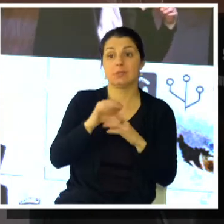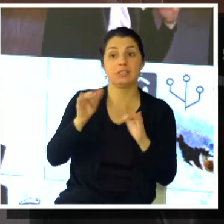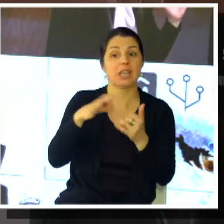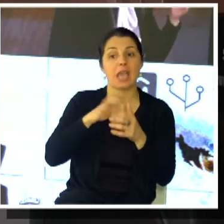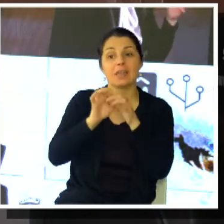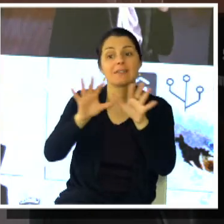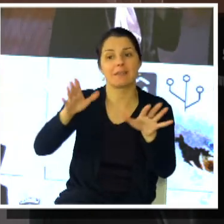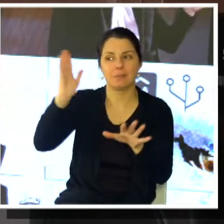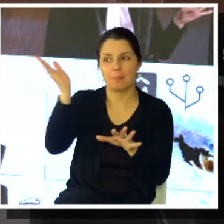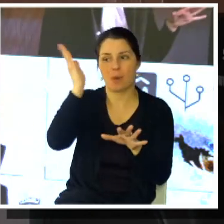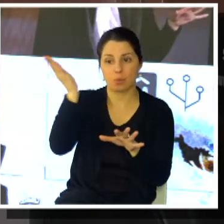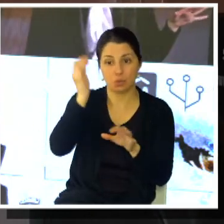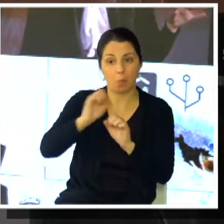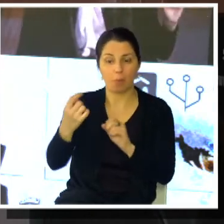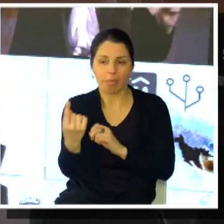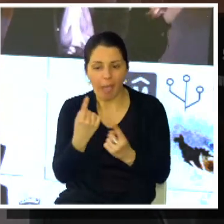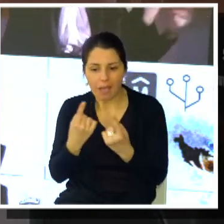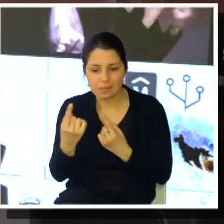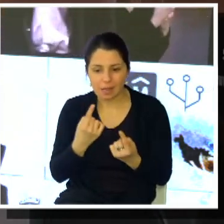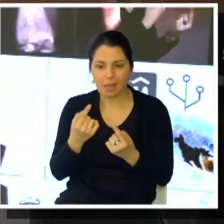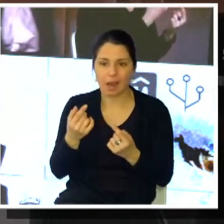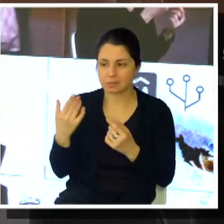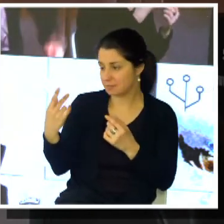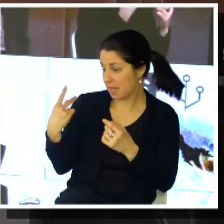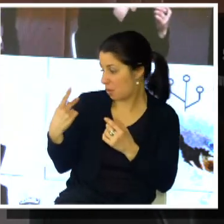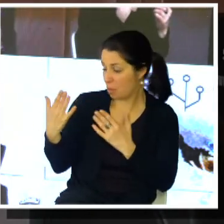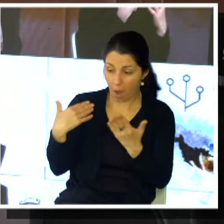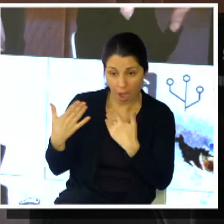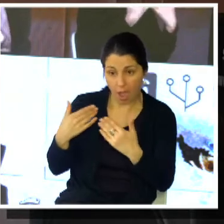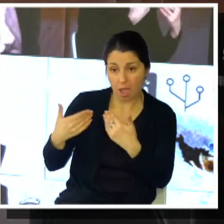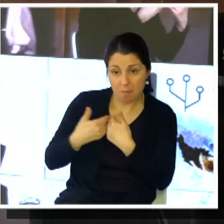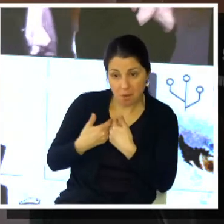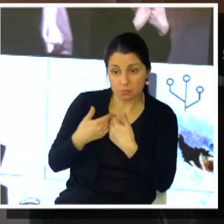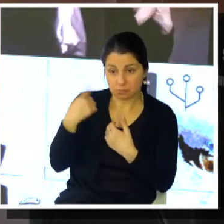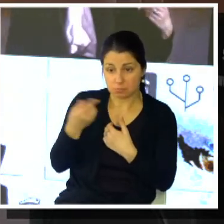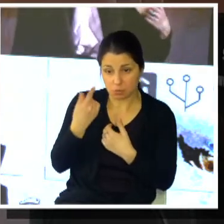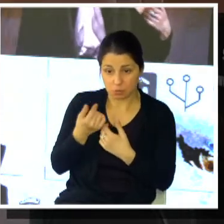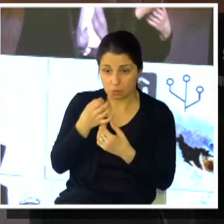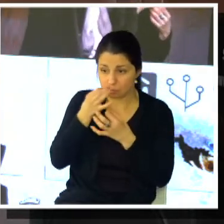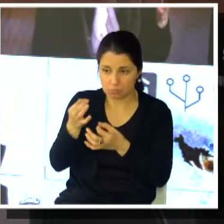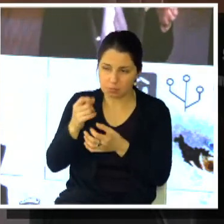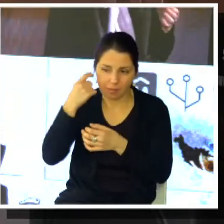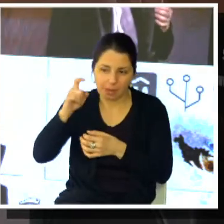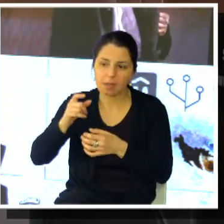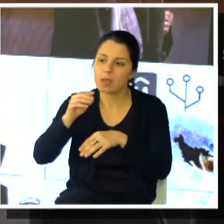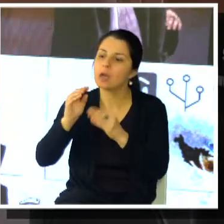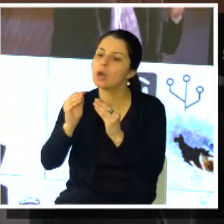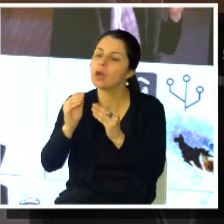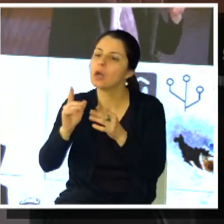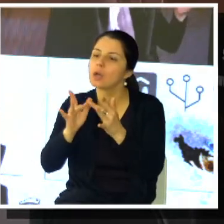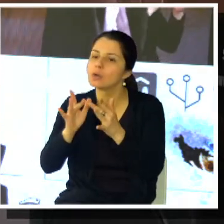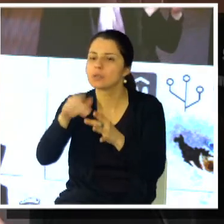producción de esto, o sea, pueden acercarse a mí o a Pablo y nosotros los encaminamos con gente que esté trabajando con el